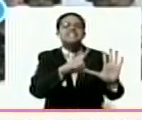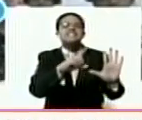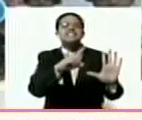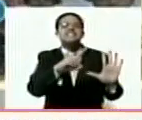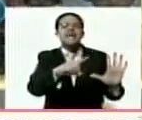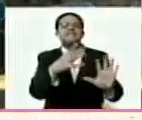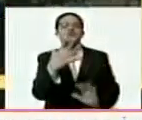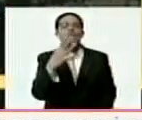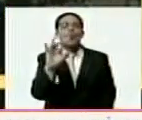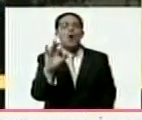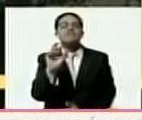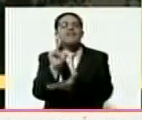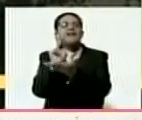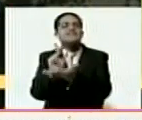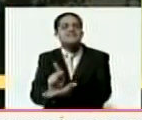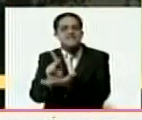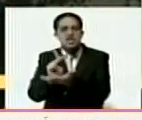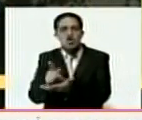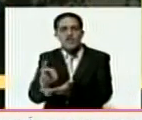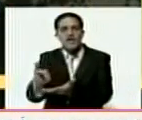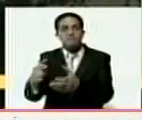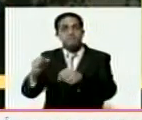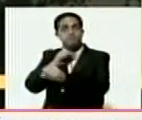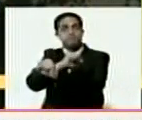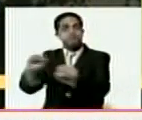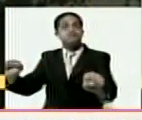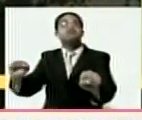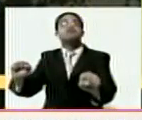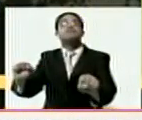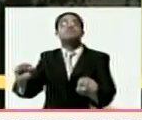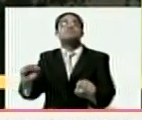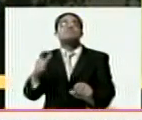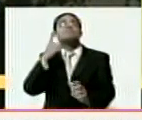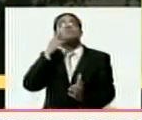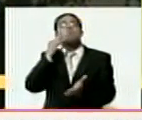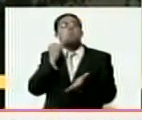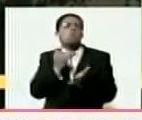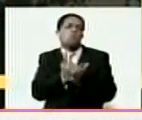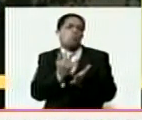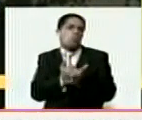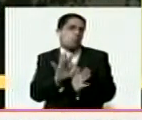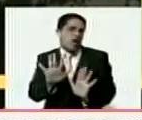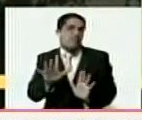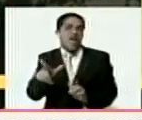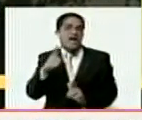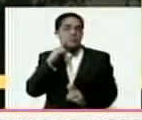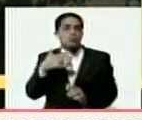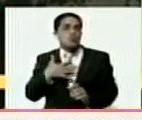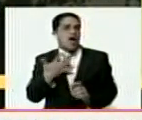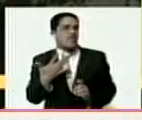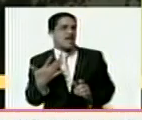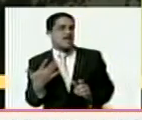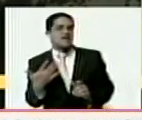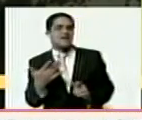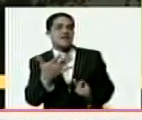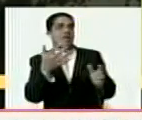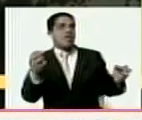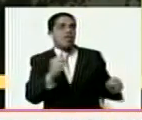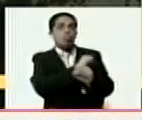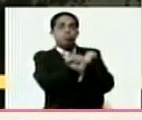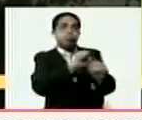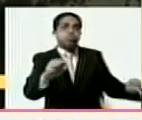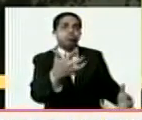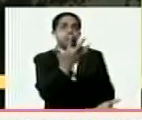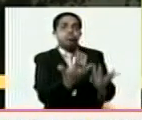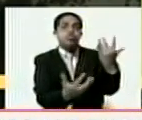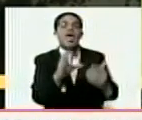650 kilos de explosivos, probablemente como los que usaron para atacar al Consejo Nacional Electoral